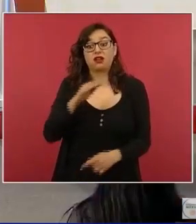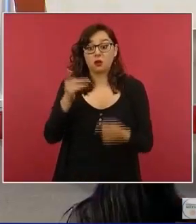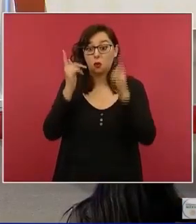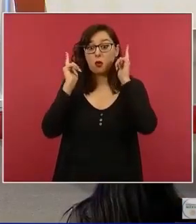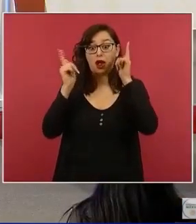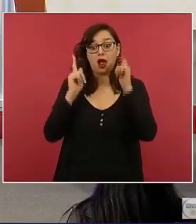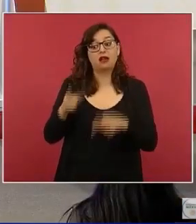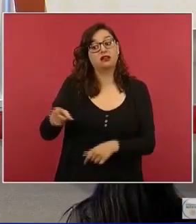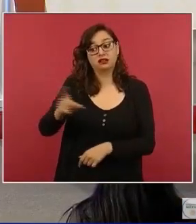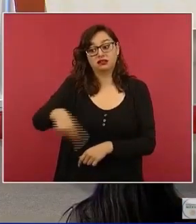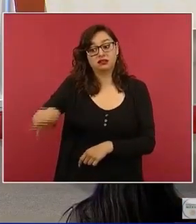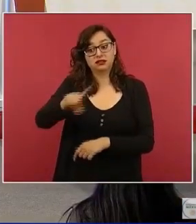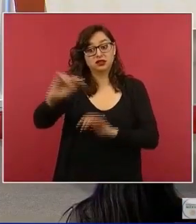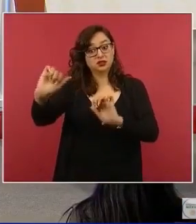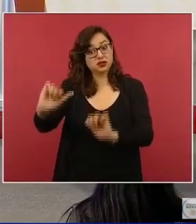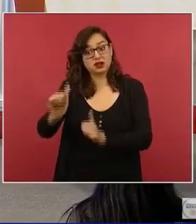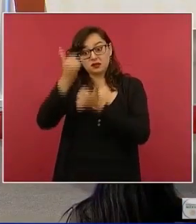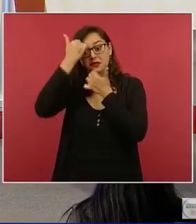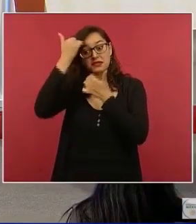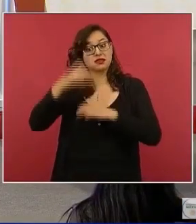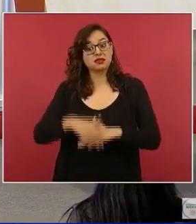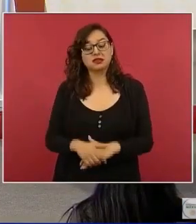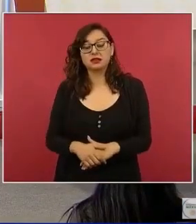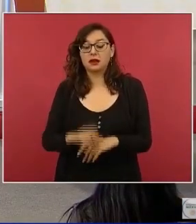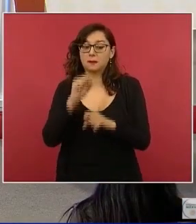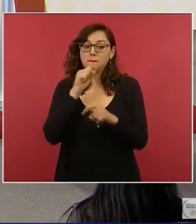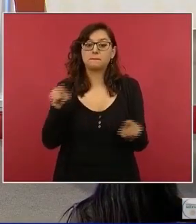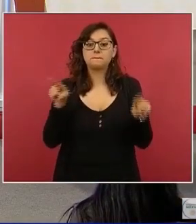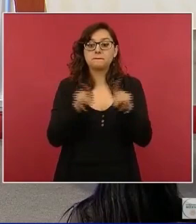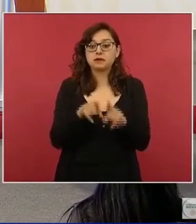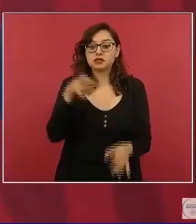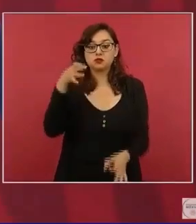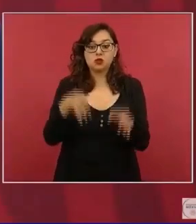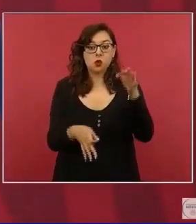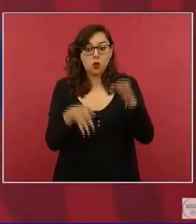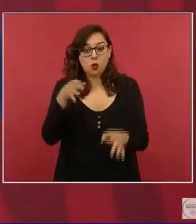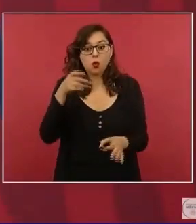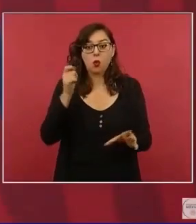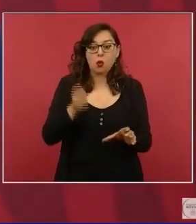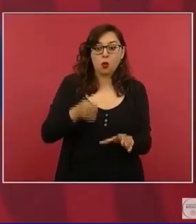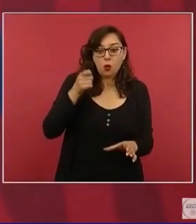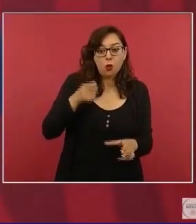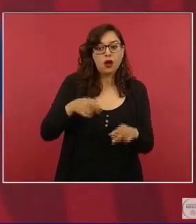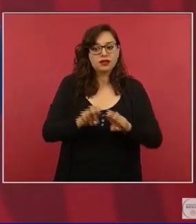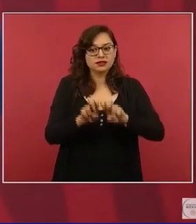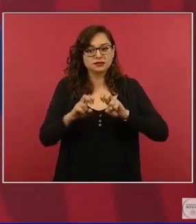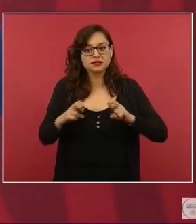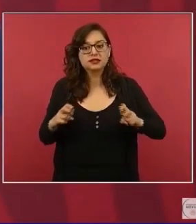Y lo mismo los jueces y los magistrados y los ministros.